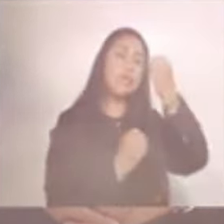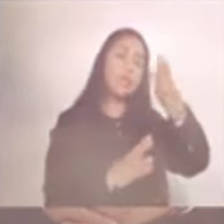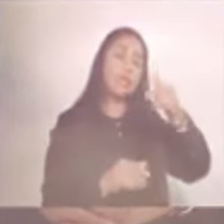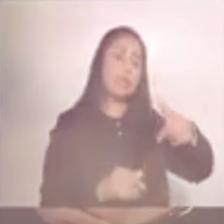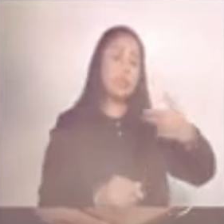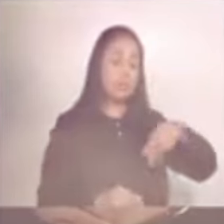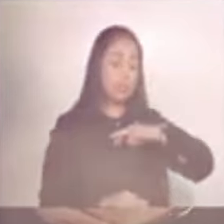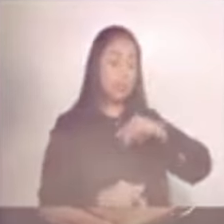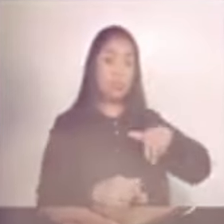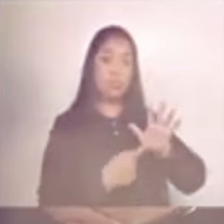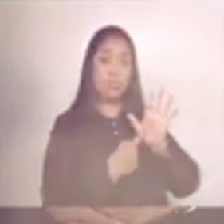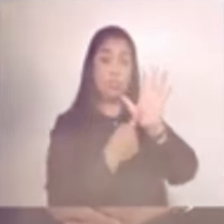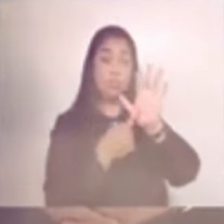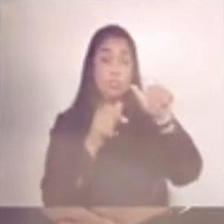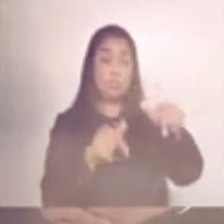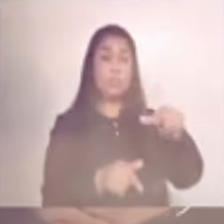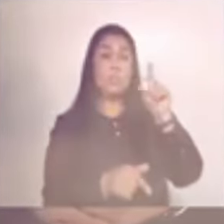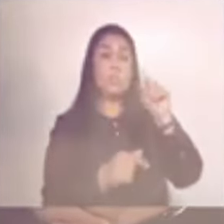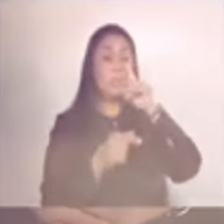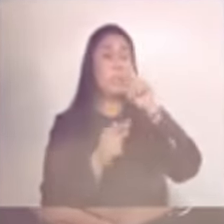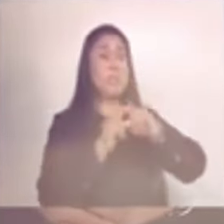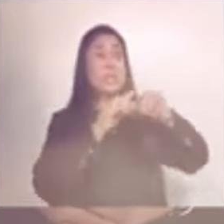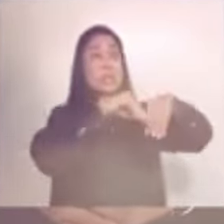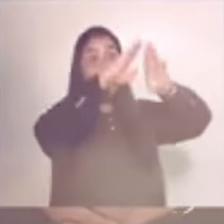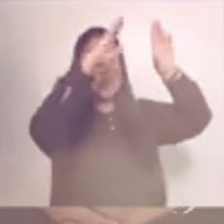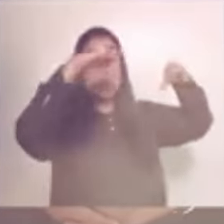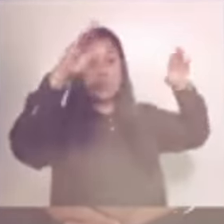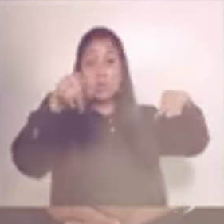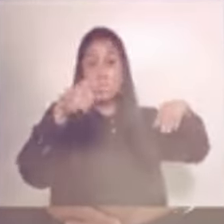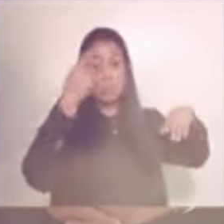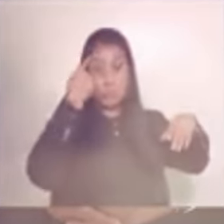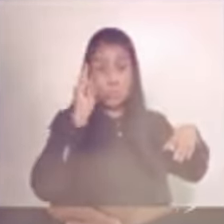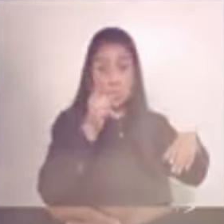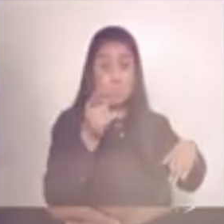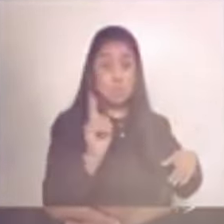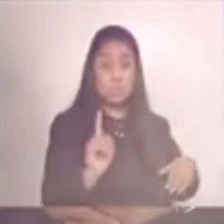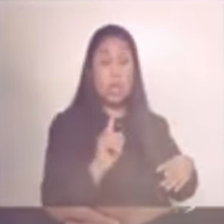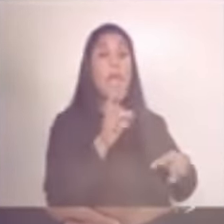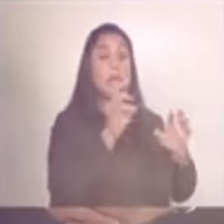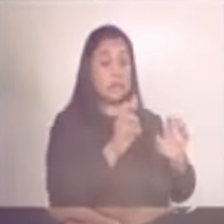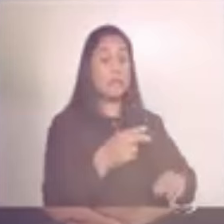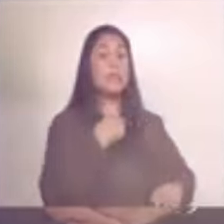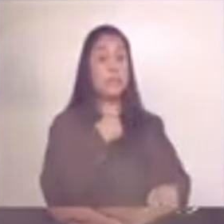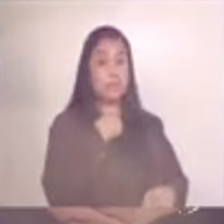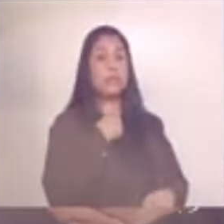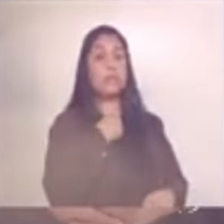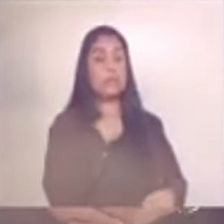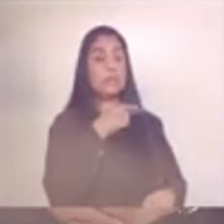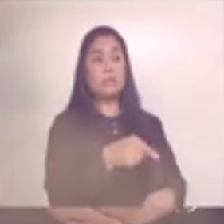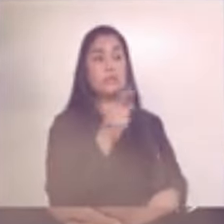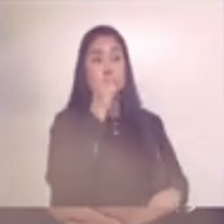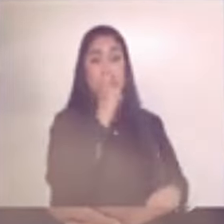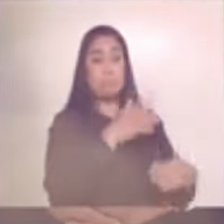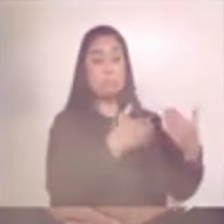a exponer lo que es un caso de un cerro también. No sé si usted está enterado. Hay personas en peligro, el cual no se ha